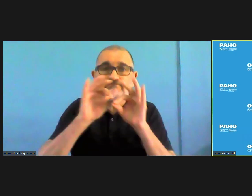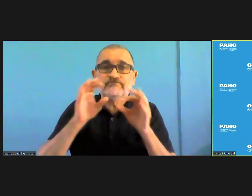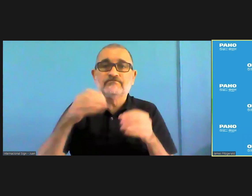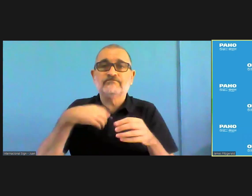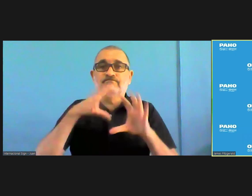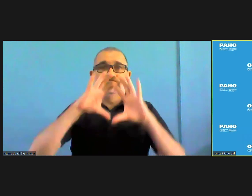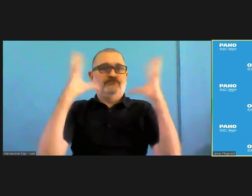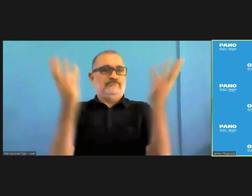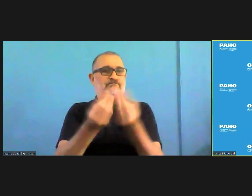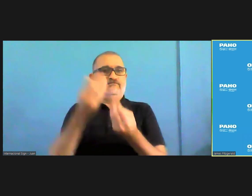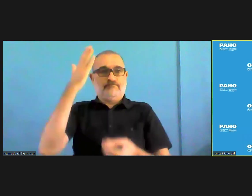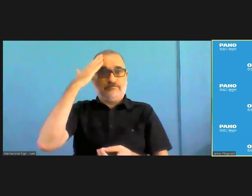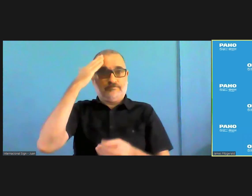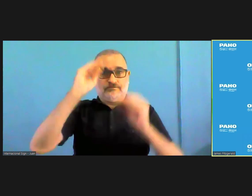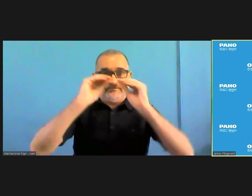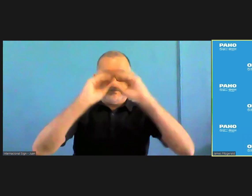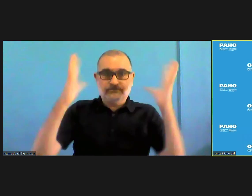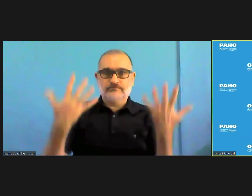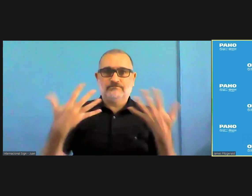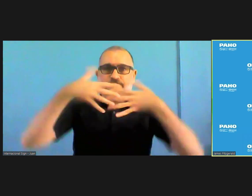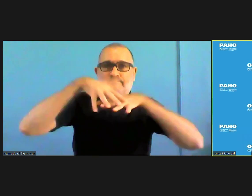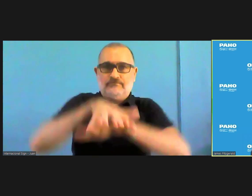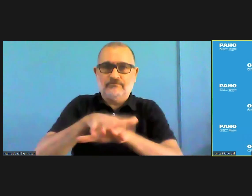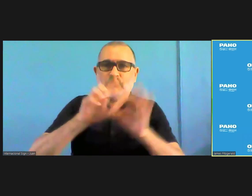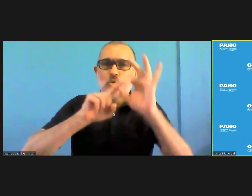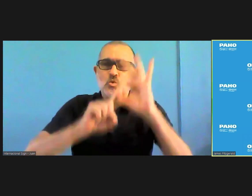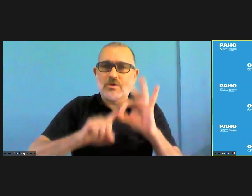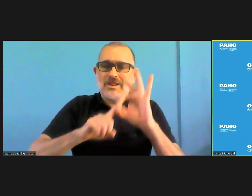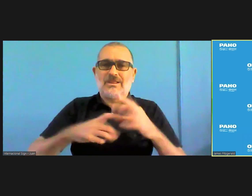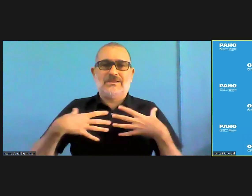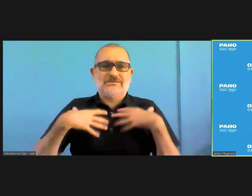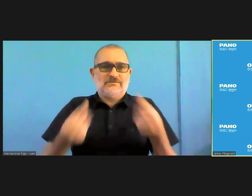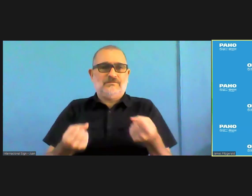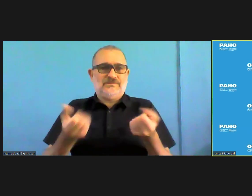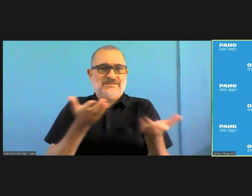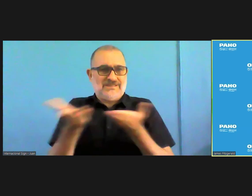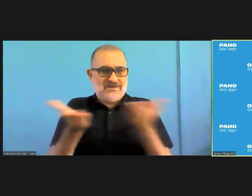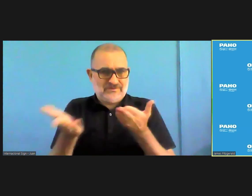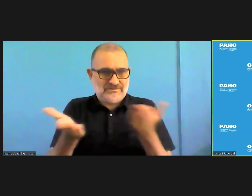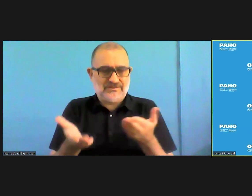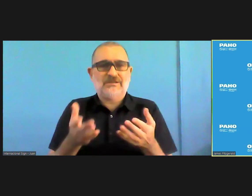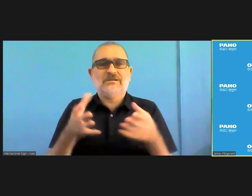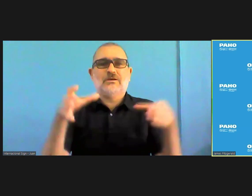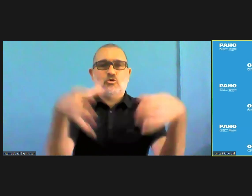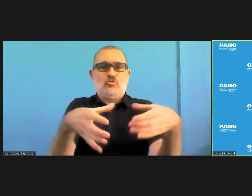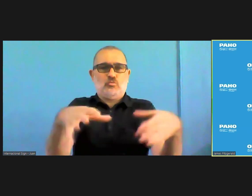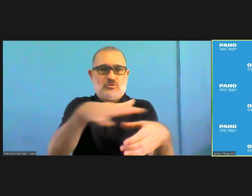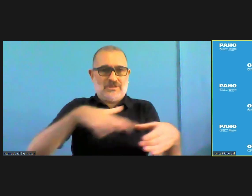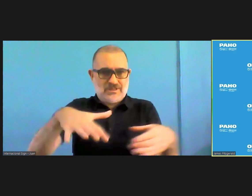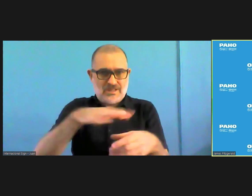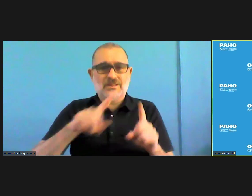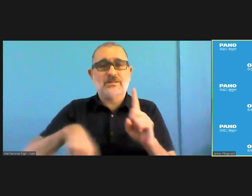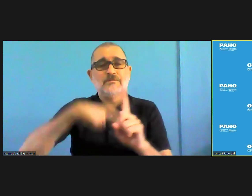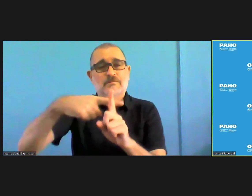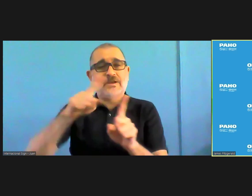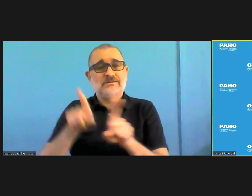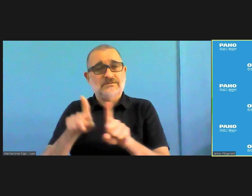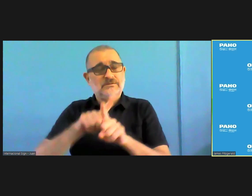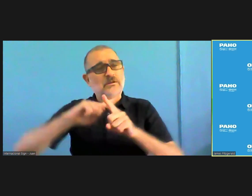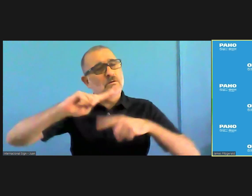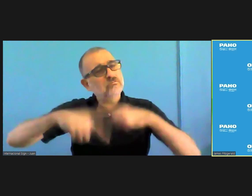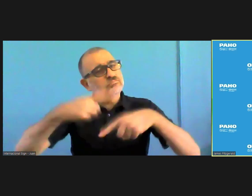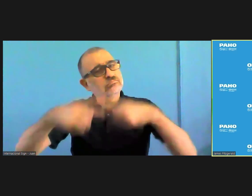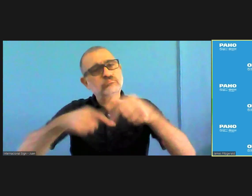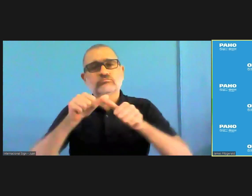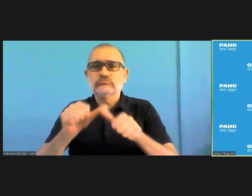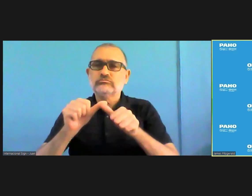y realmente construye sobre el continuo de la atención desde la promoción de la salud hasta la prevención y el control de la enfermedad,